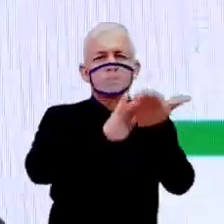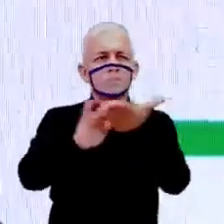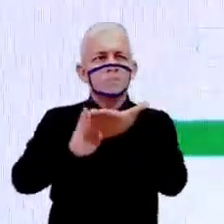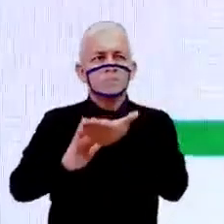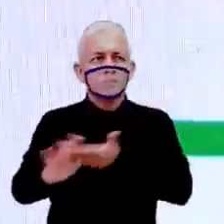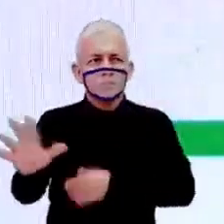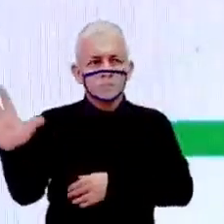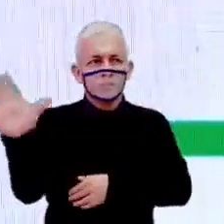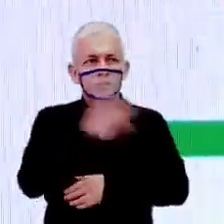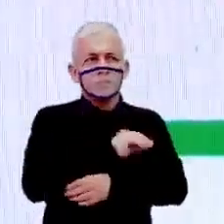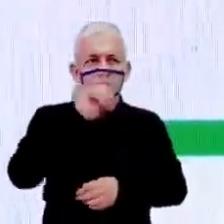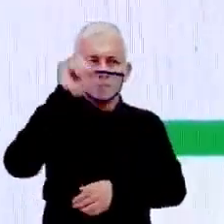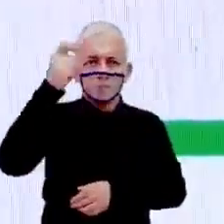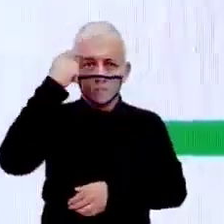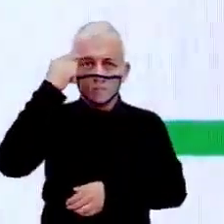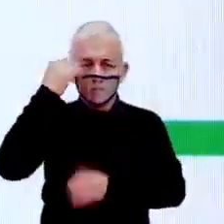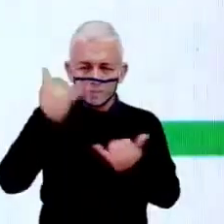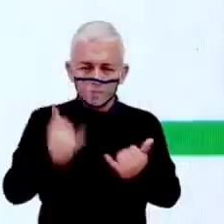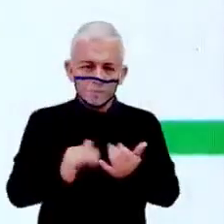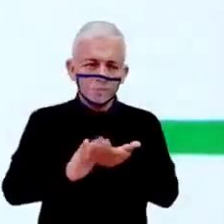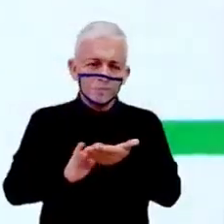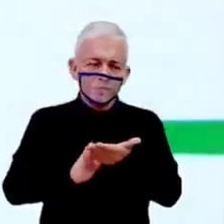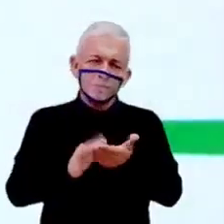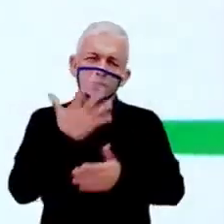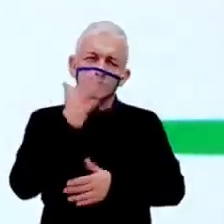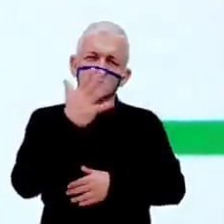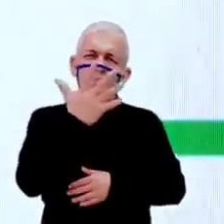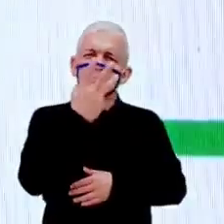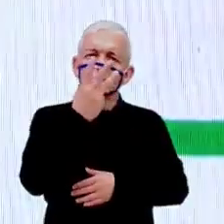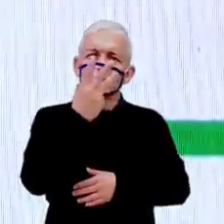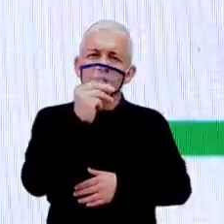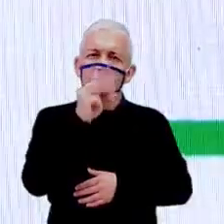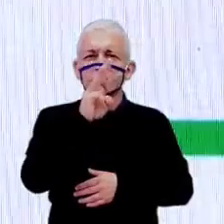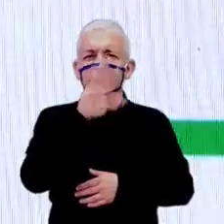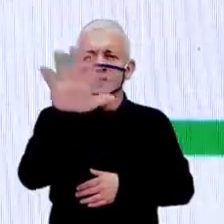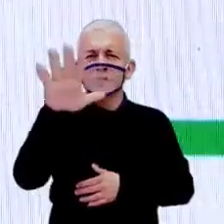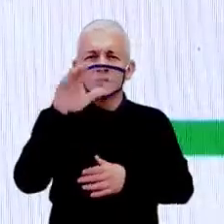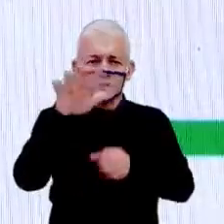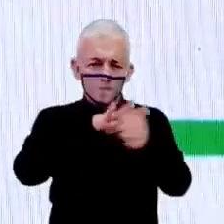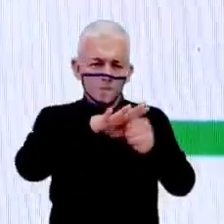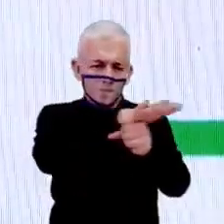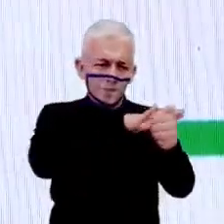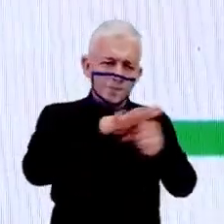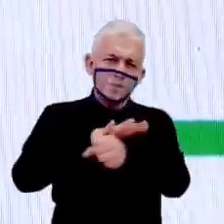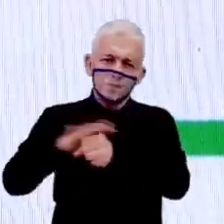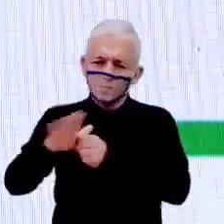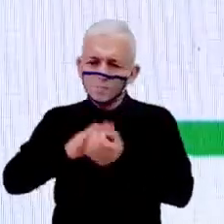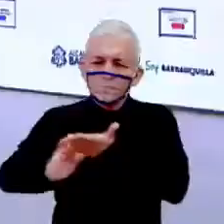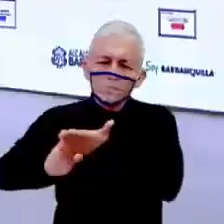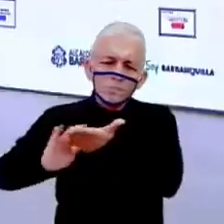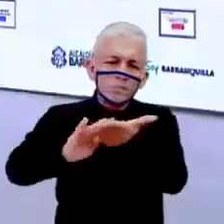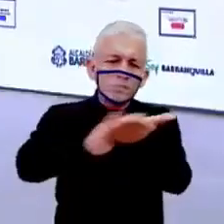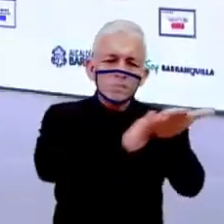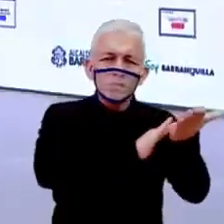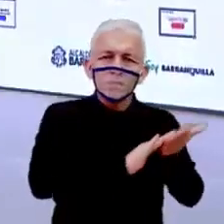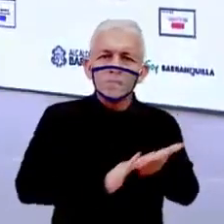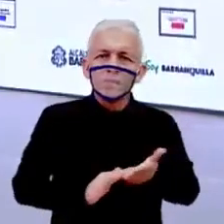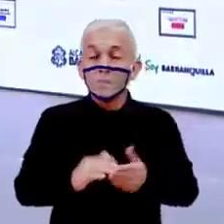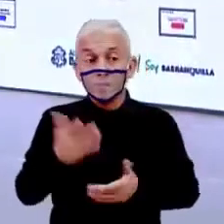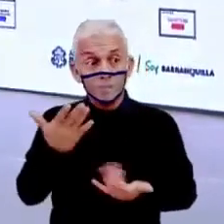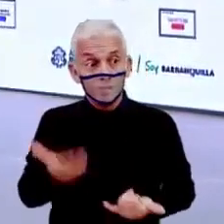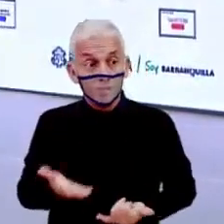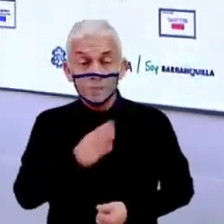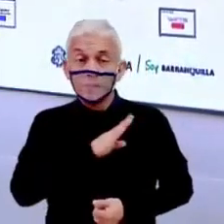prácticamente en este gobierno van a quedar alrededor de unos 30, 35 barrios pavimentados totalmente, alcalde,